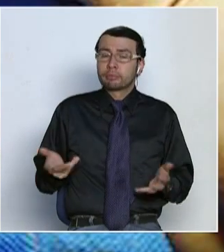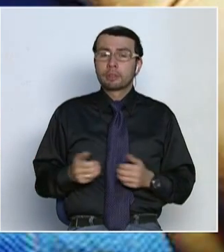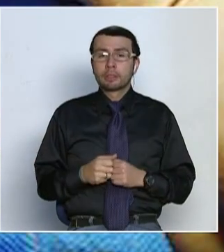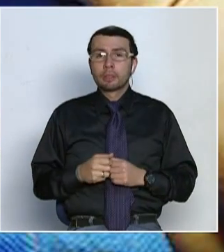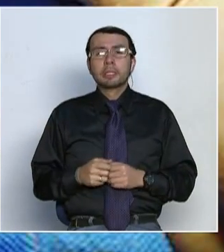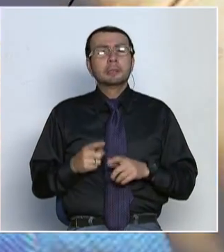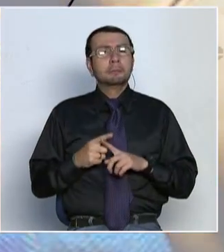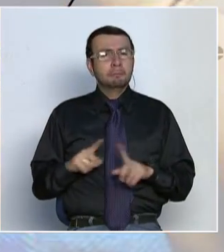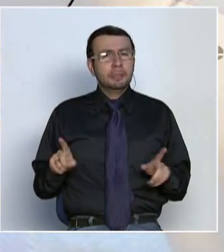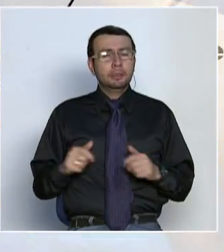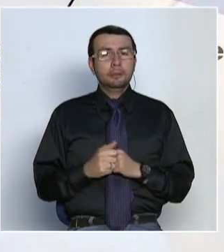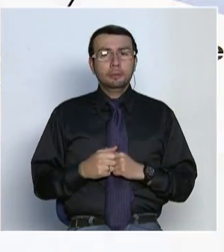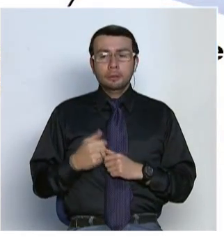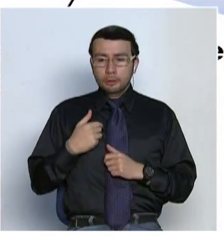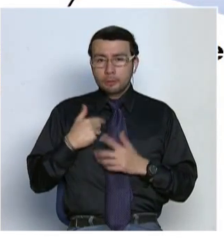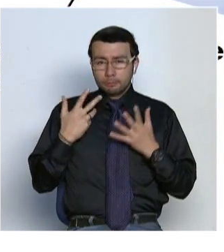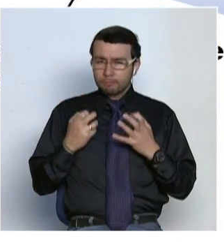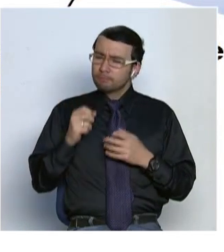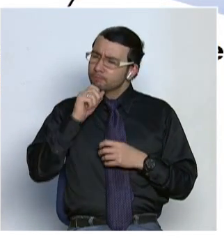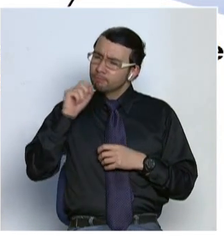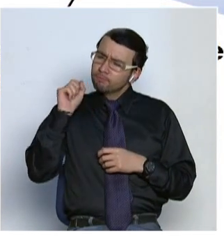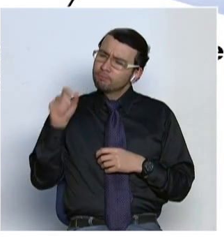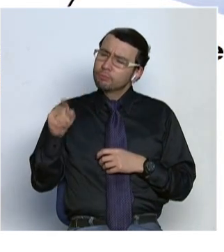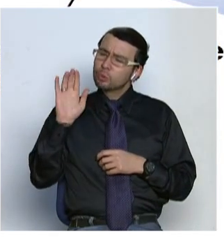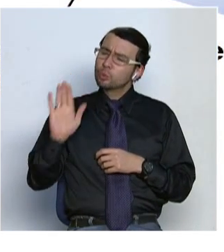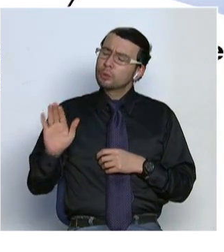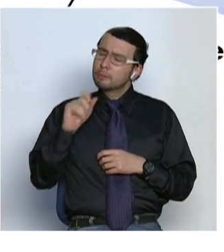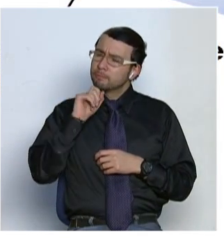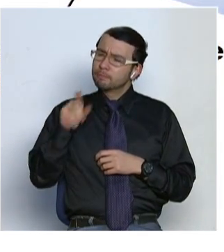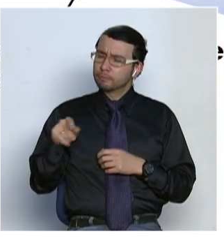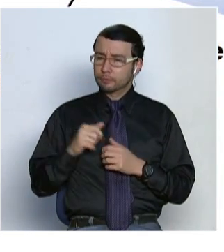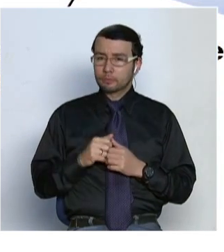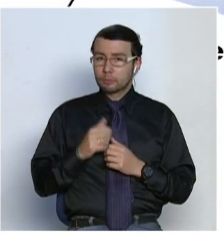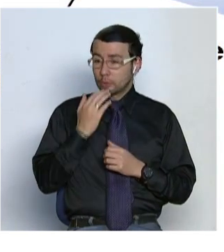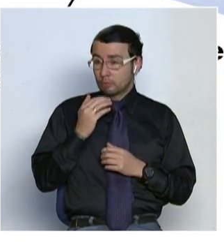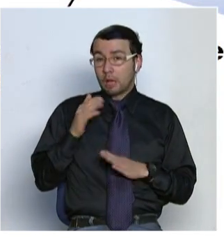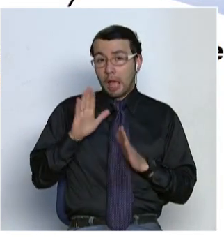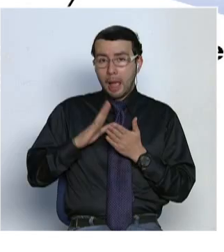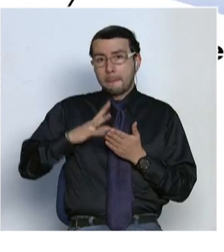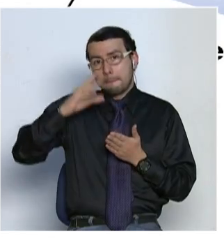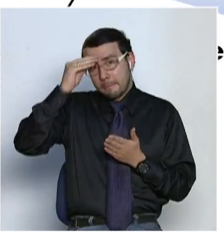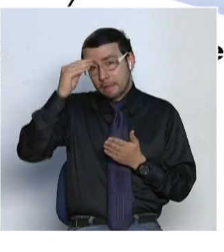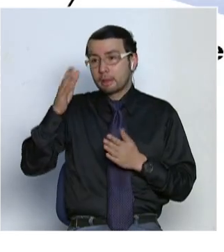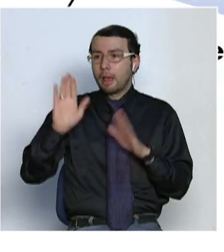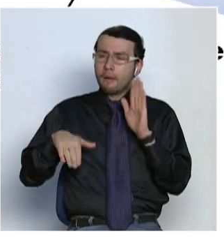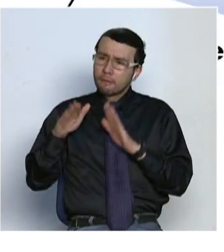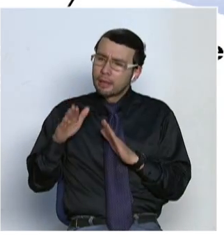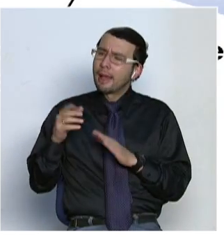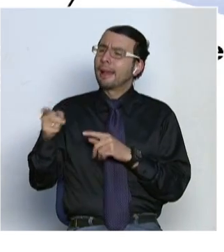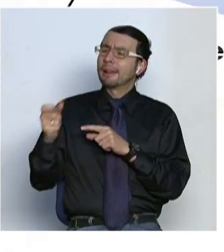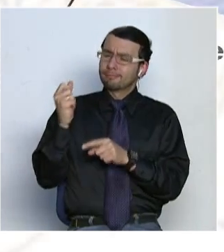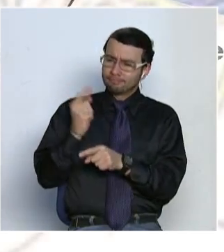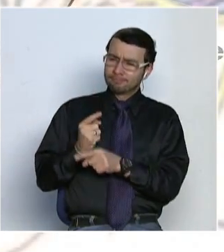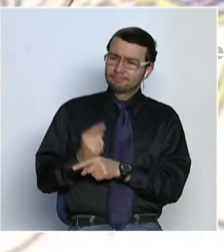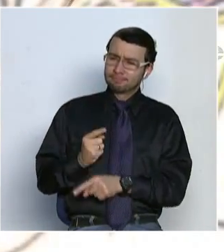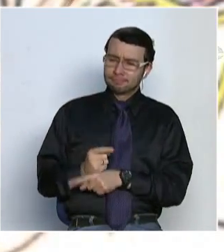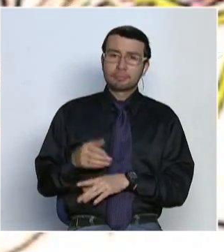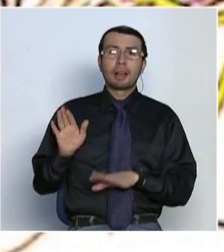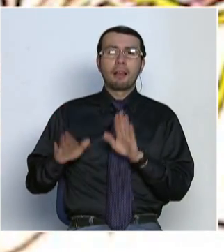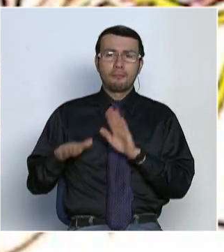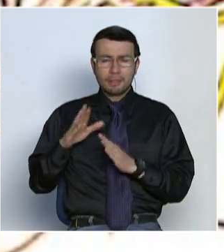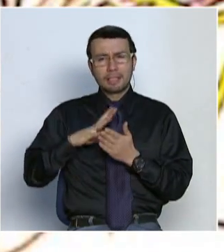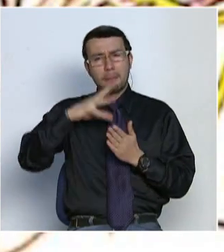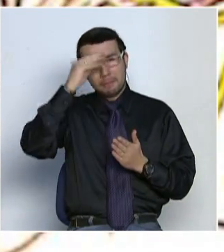Pero yo quisiera hacerle una pregunta, porque es que uno aprende más de los casos clínicos muchas veces más que de los